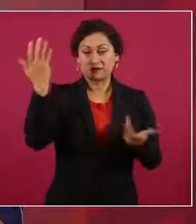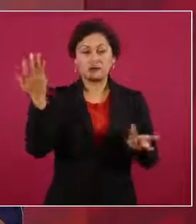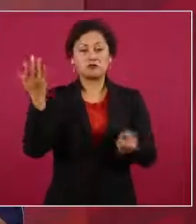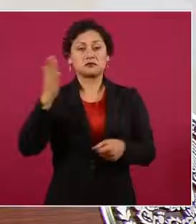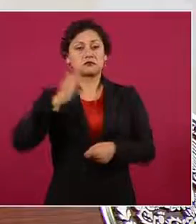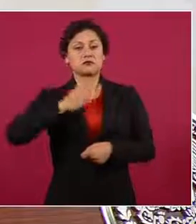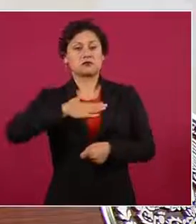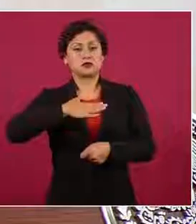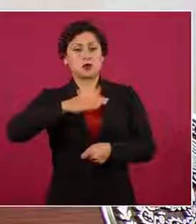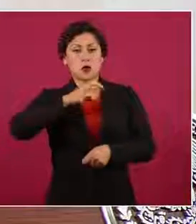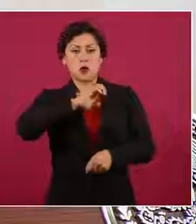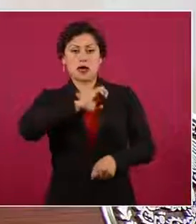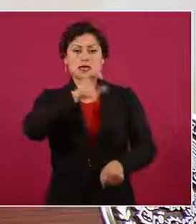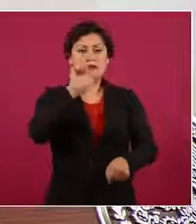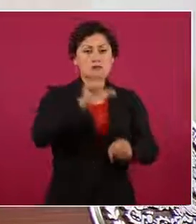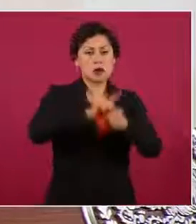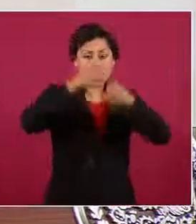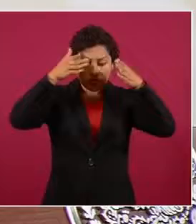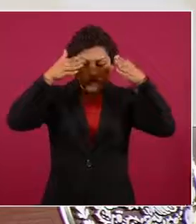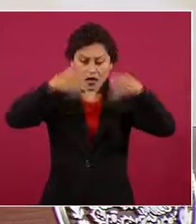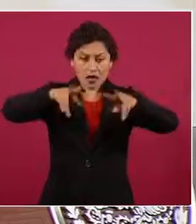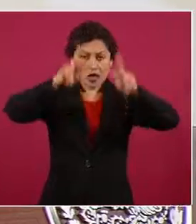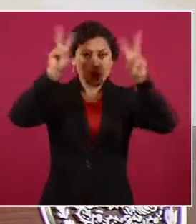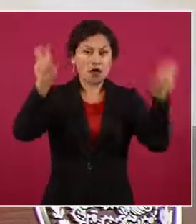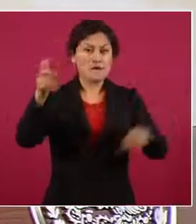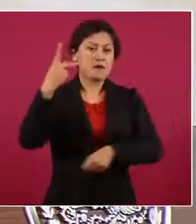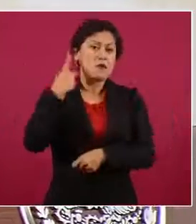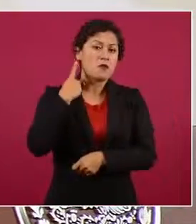analistas, especialistas,